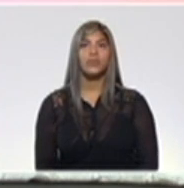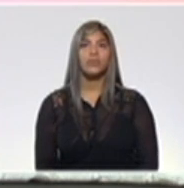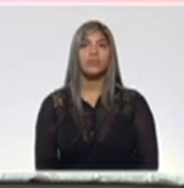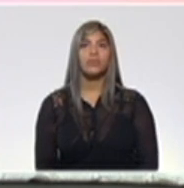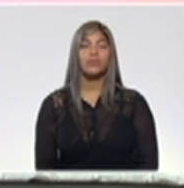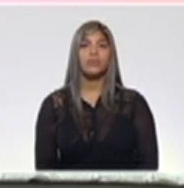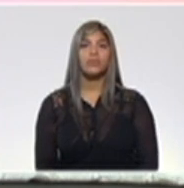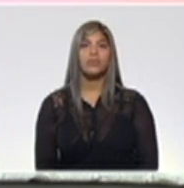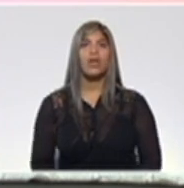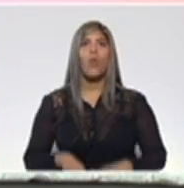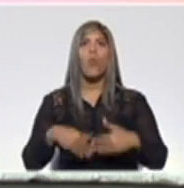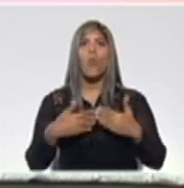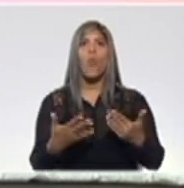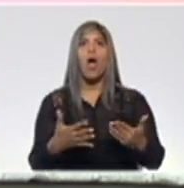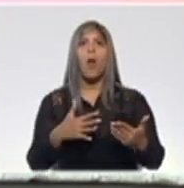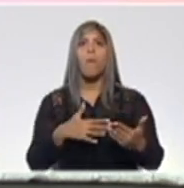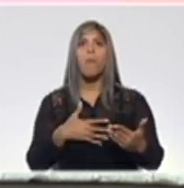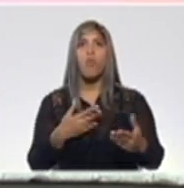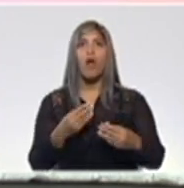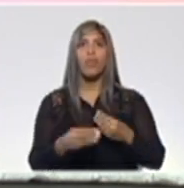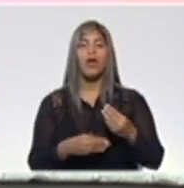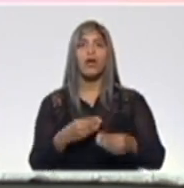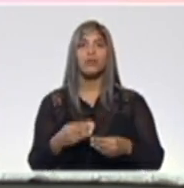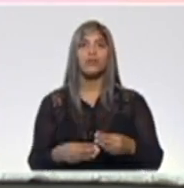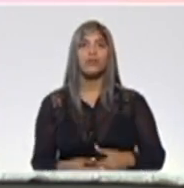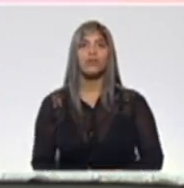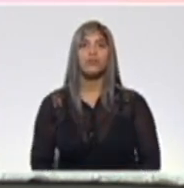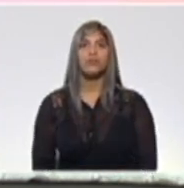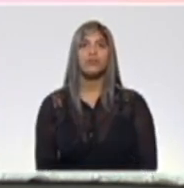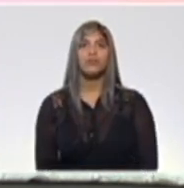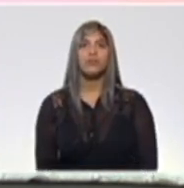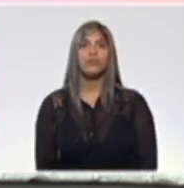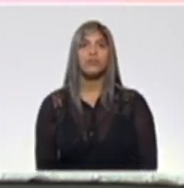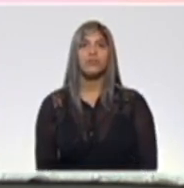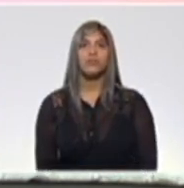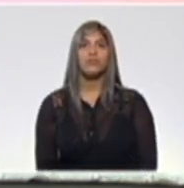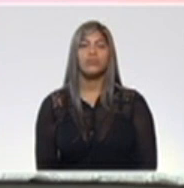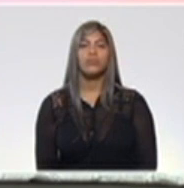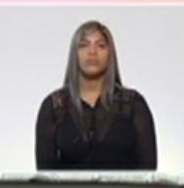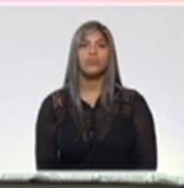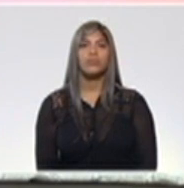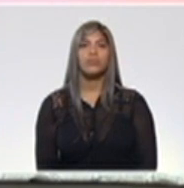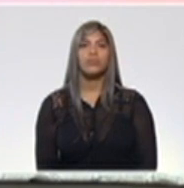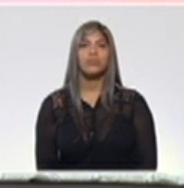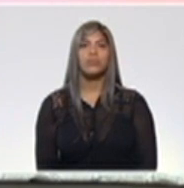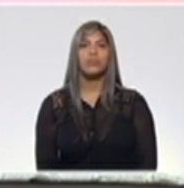vamos a observar qué figura podemos nosotros con ellas